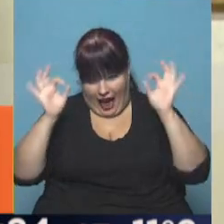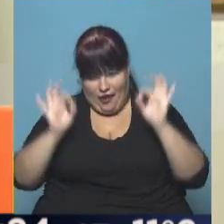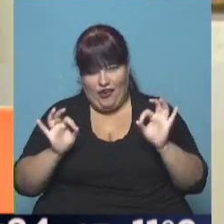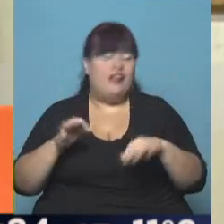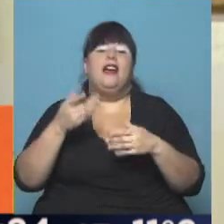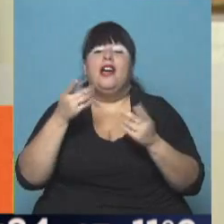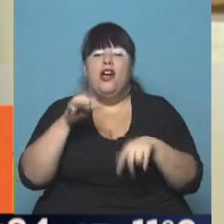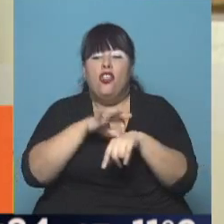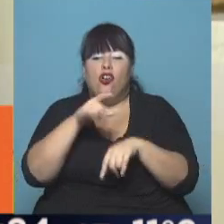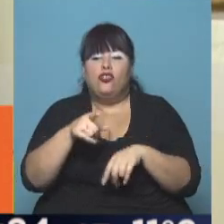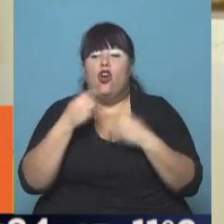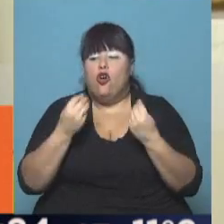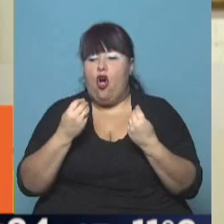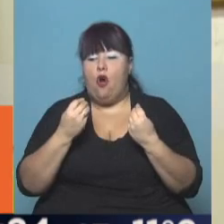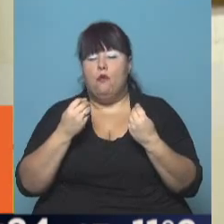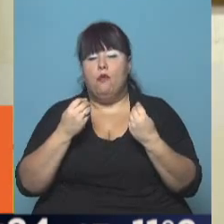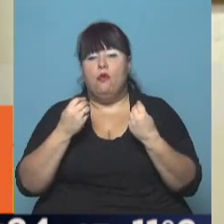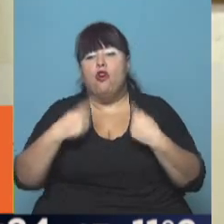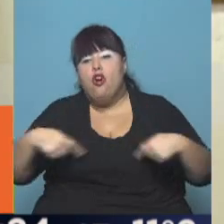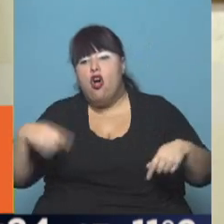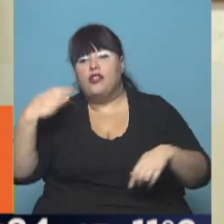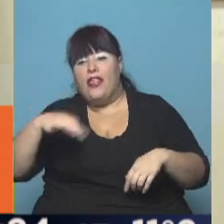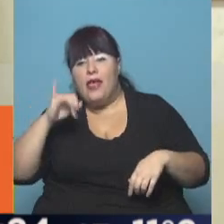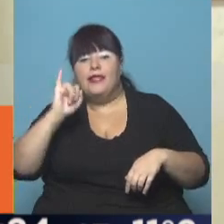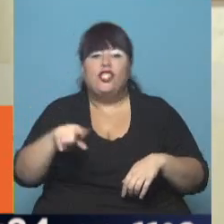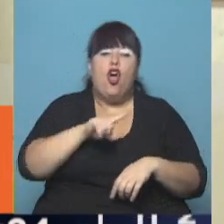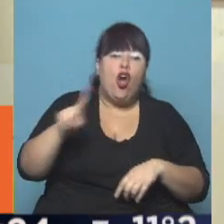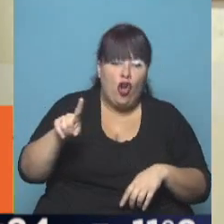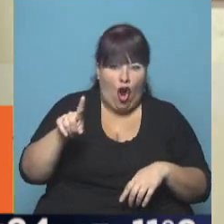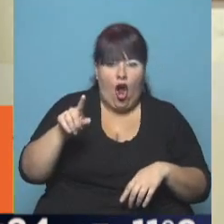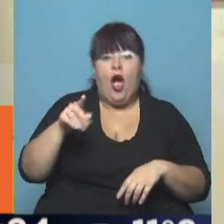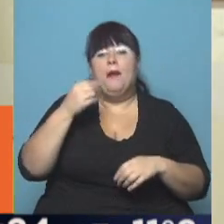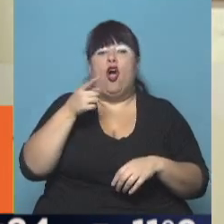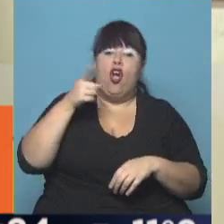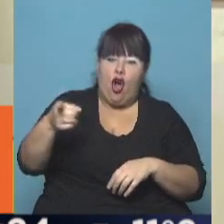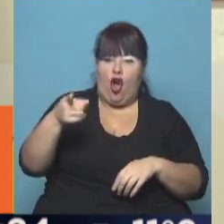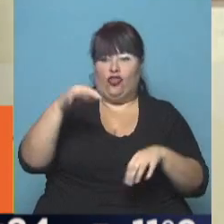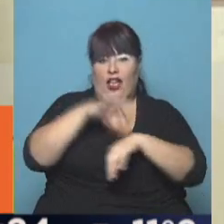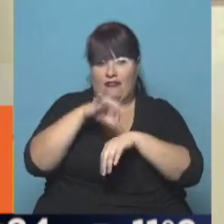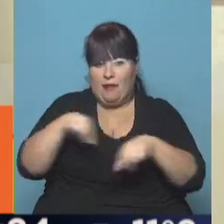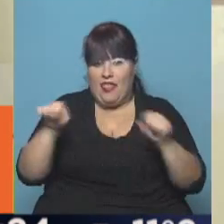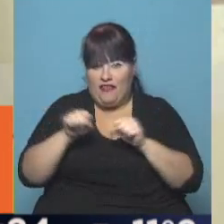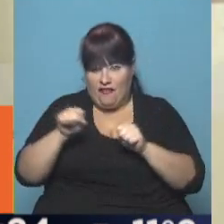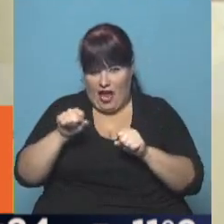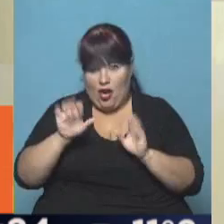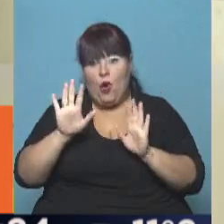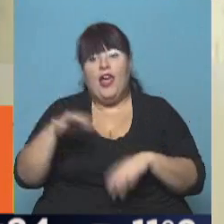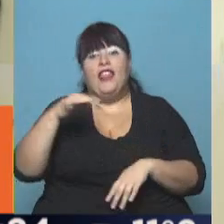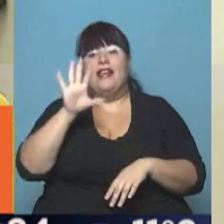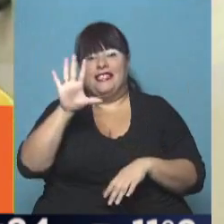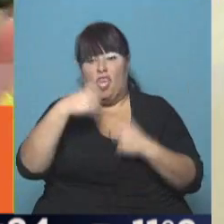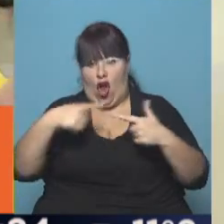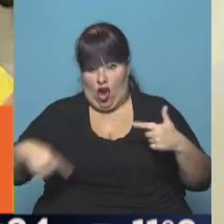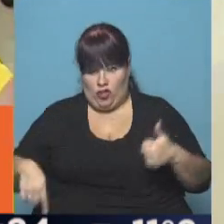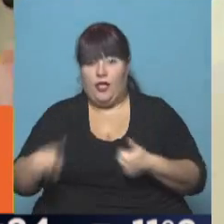clarísimas doctor cuáles son las cosas que tenemos y no tenemos que hacer para evitar enfermarnos en invierno mira hay que hacer cinco